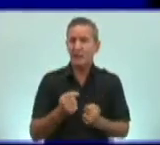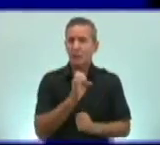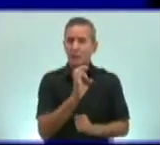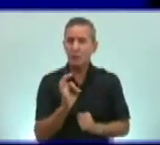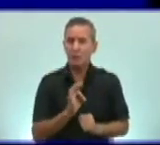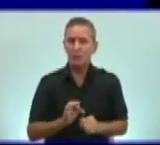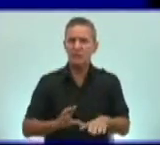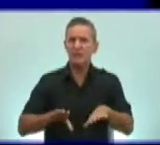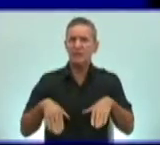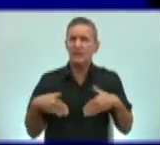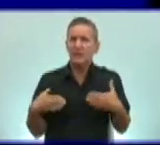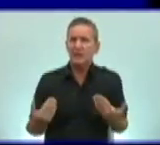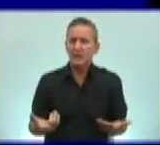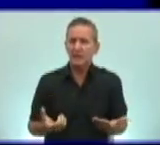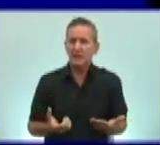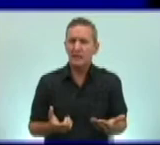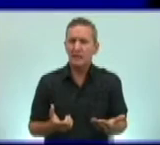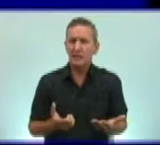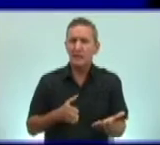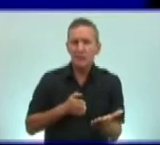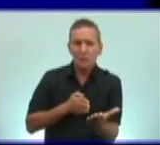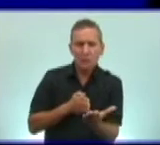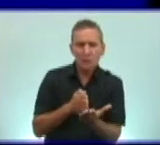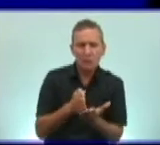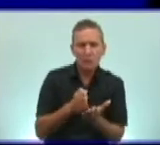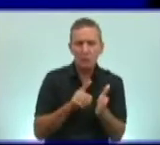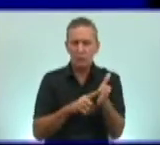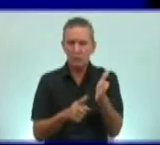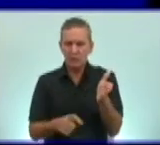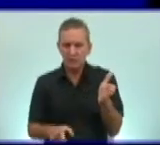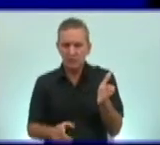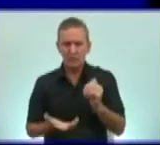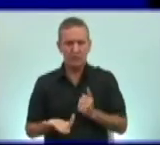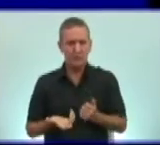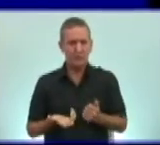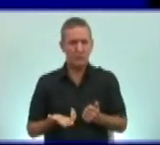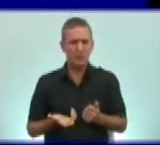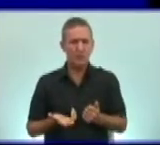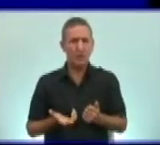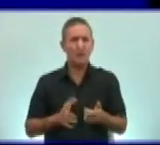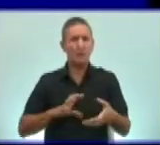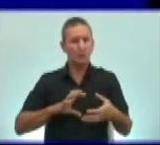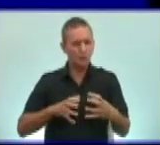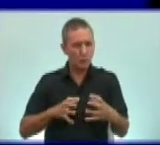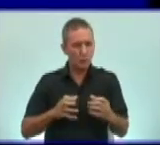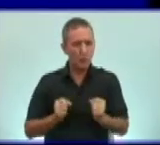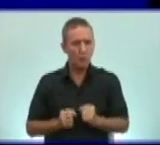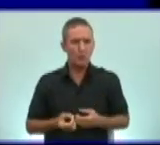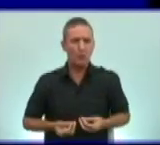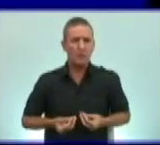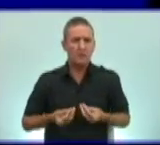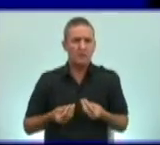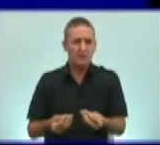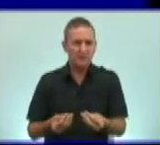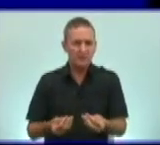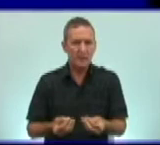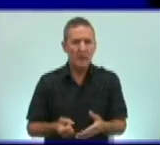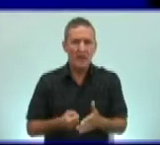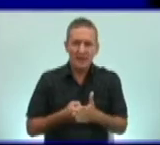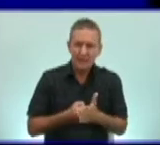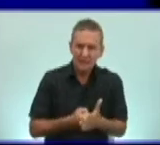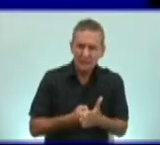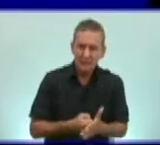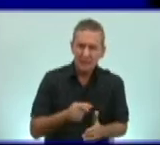¿qué es un conductor eléctrico? Es un medio que ofrece poca resistencia